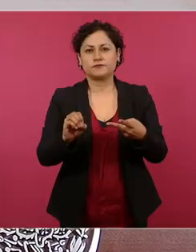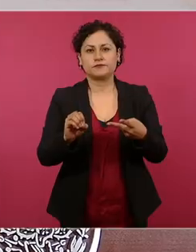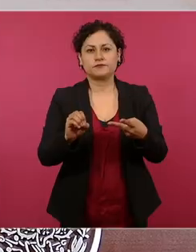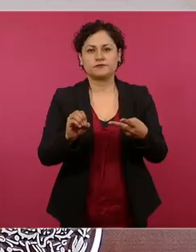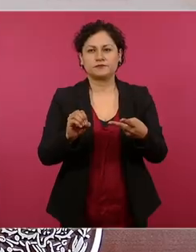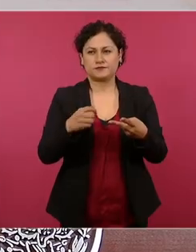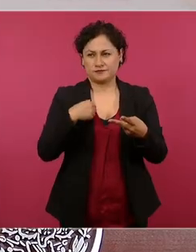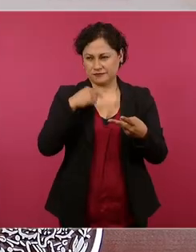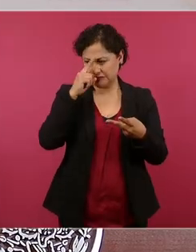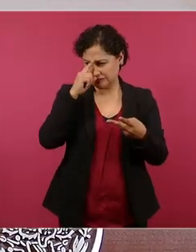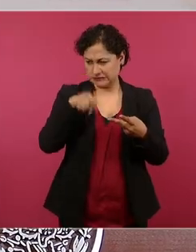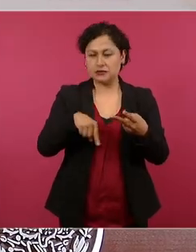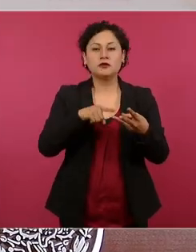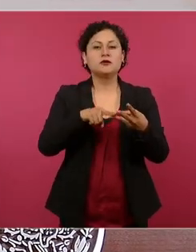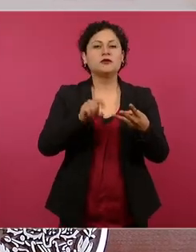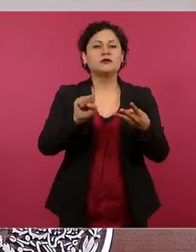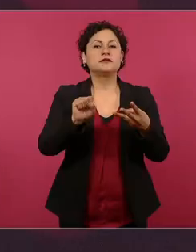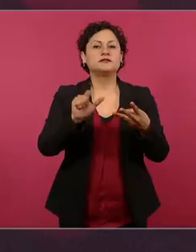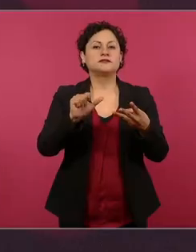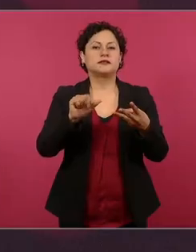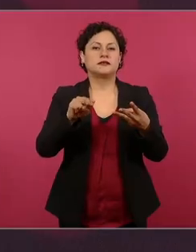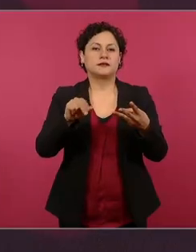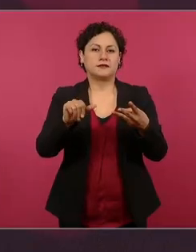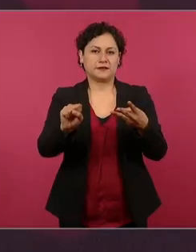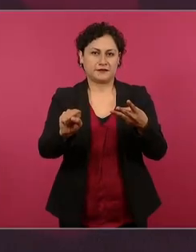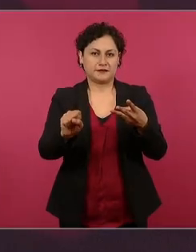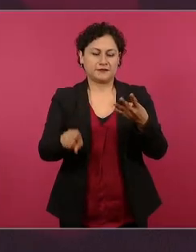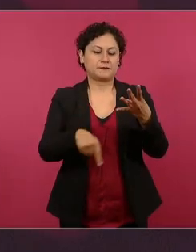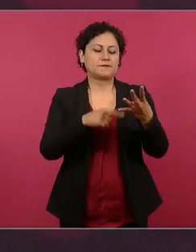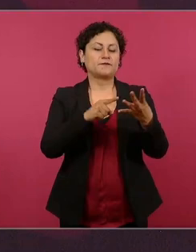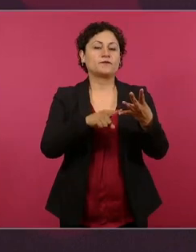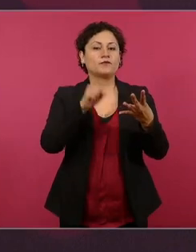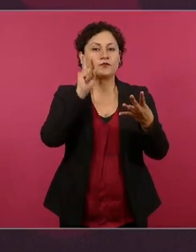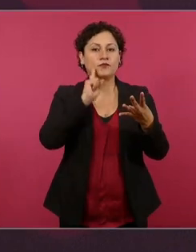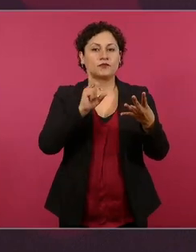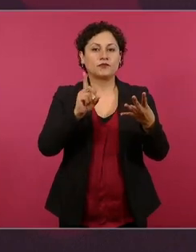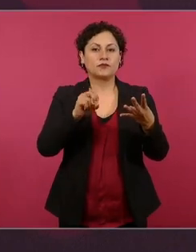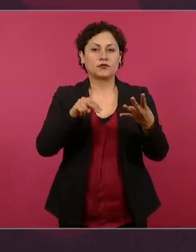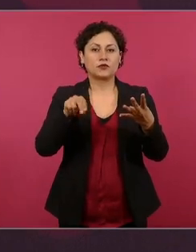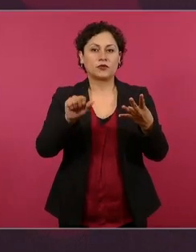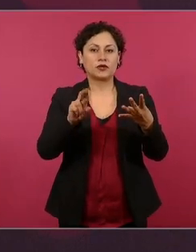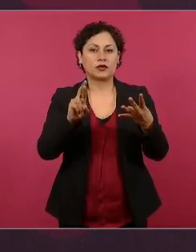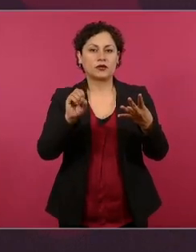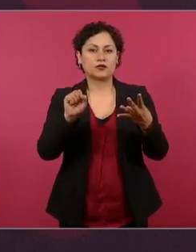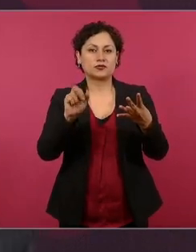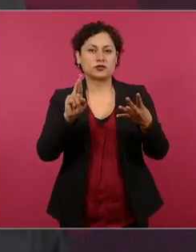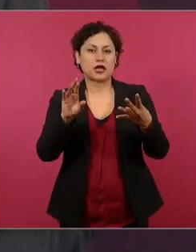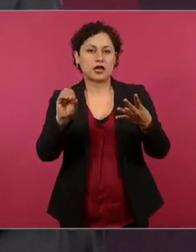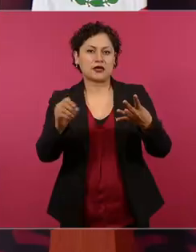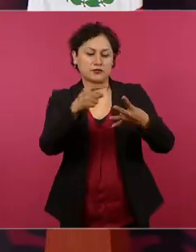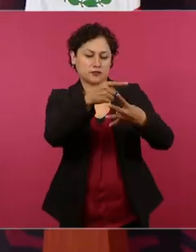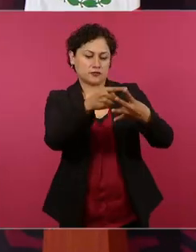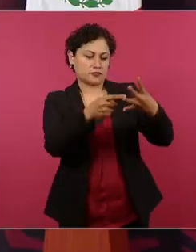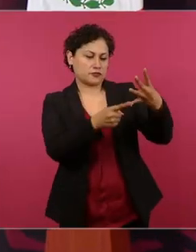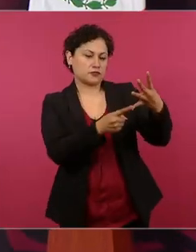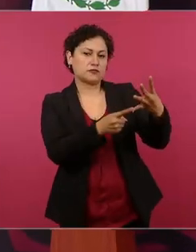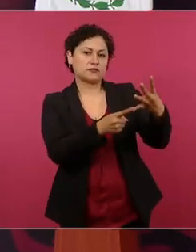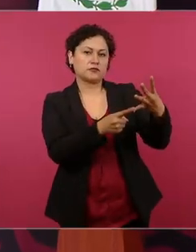creo Salinas y doña Rosario, ¿Por quién creen que votó mi